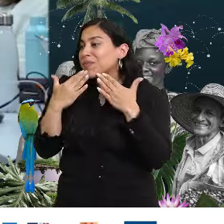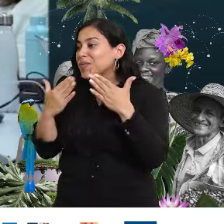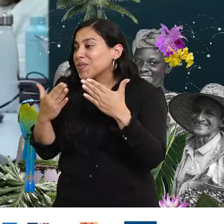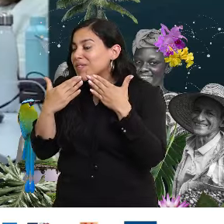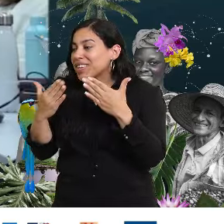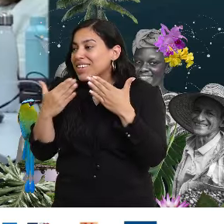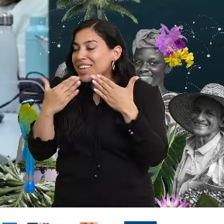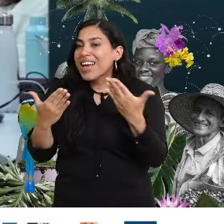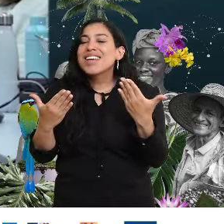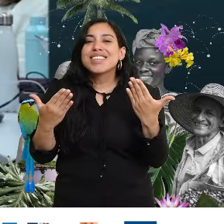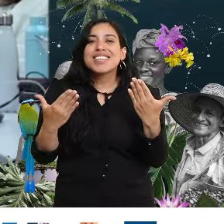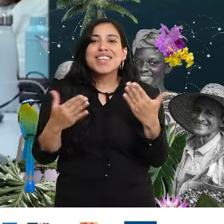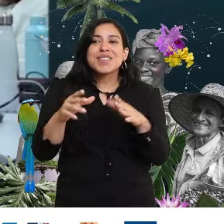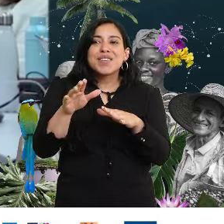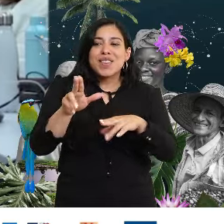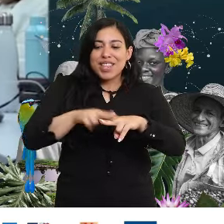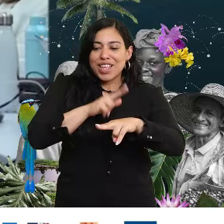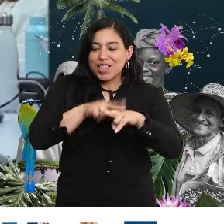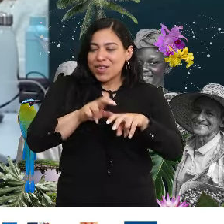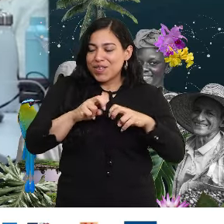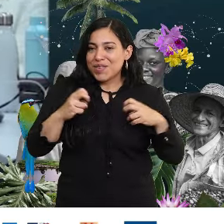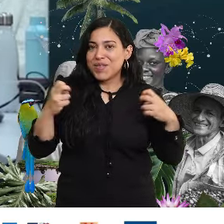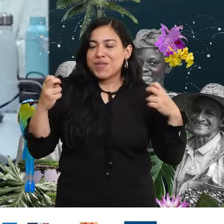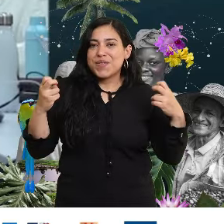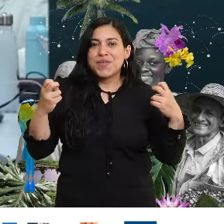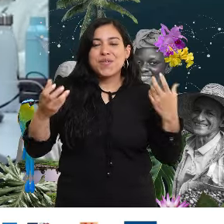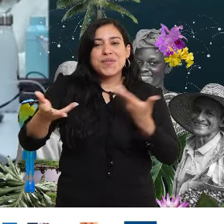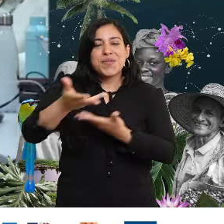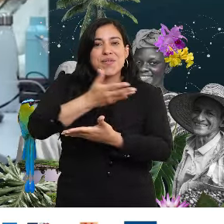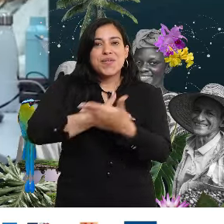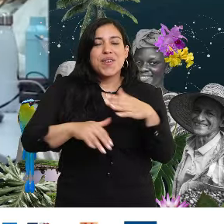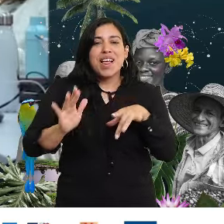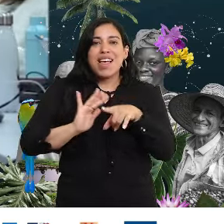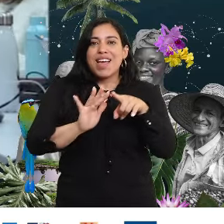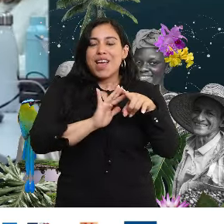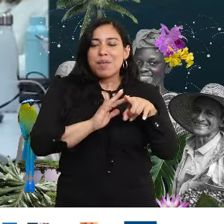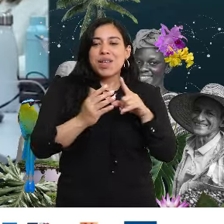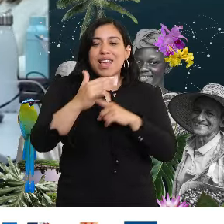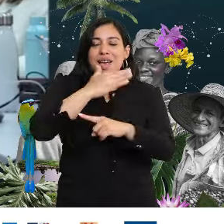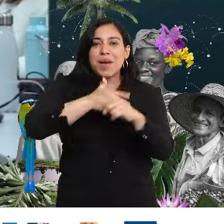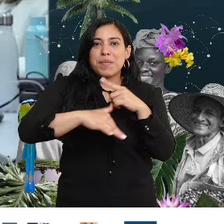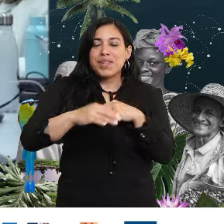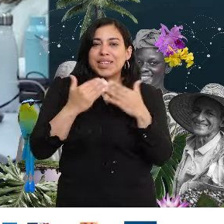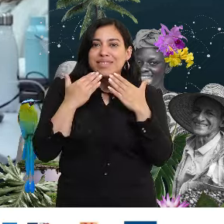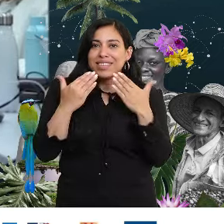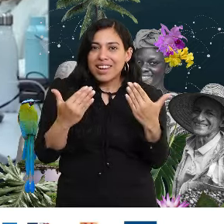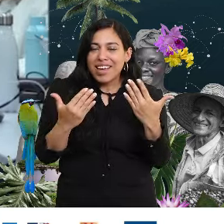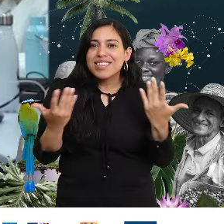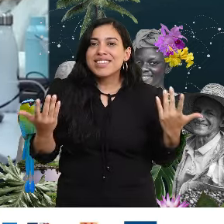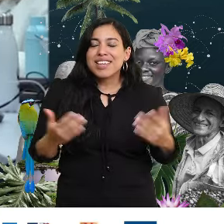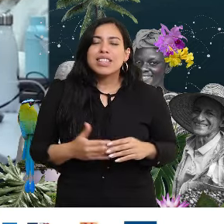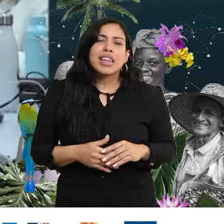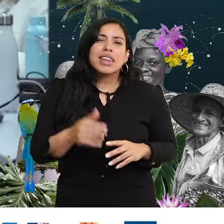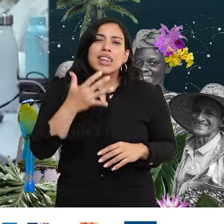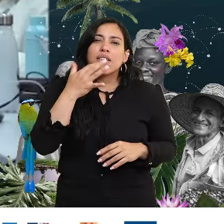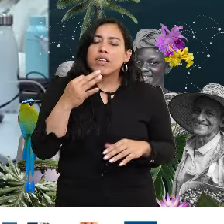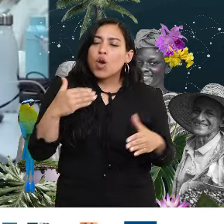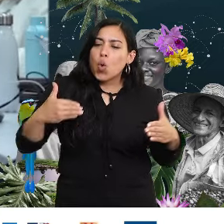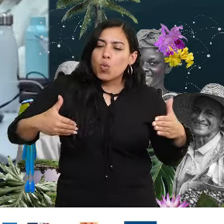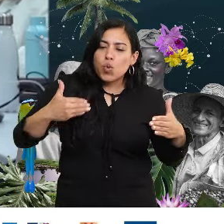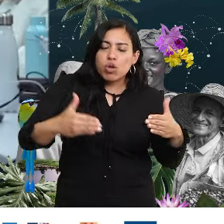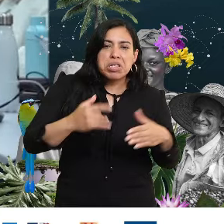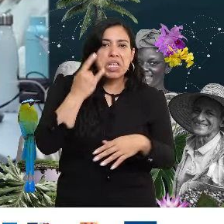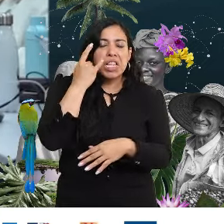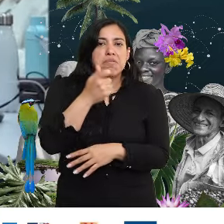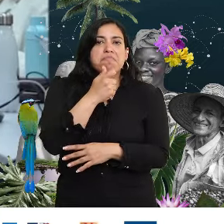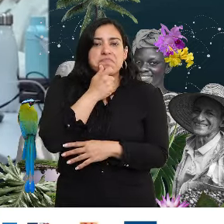foro de paz con la naturaleza de lujo, con visiones integrales y complementarias. Ha sido un proceso muy